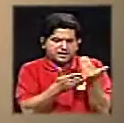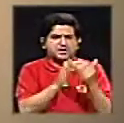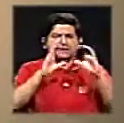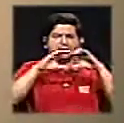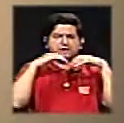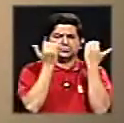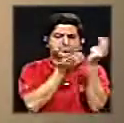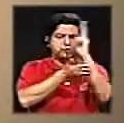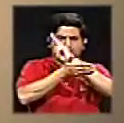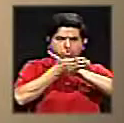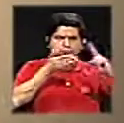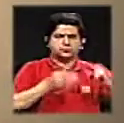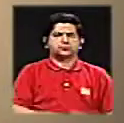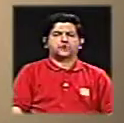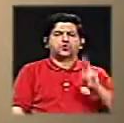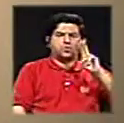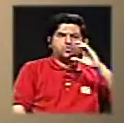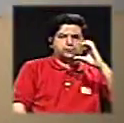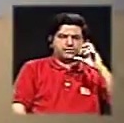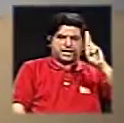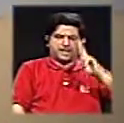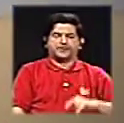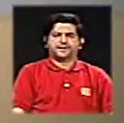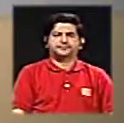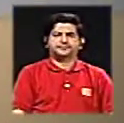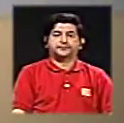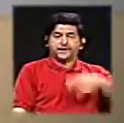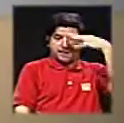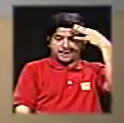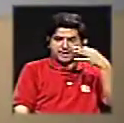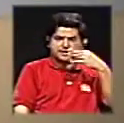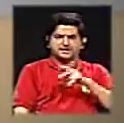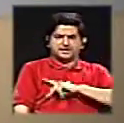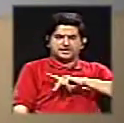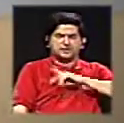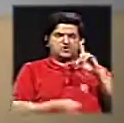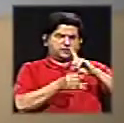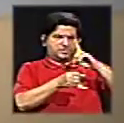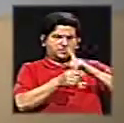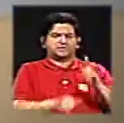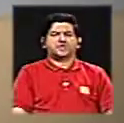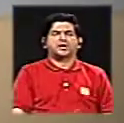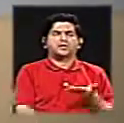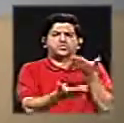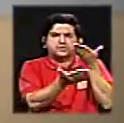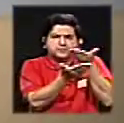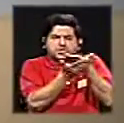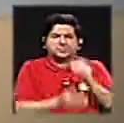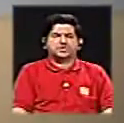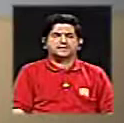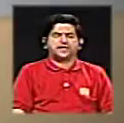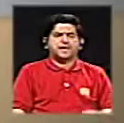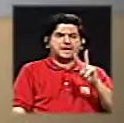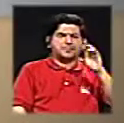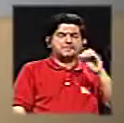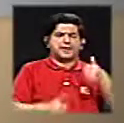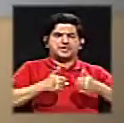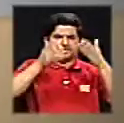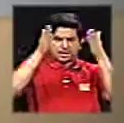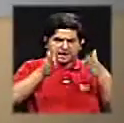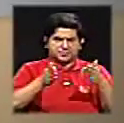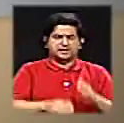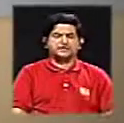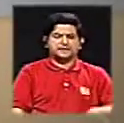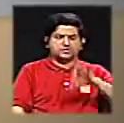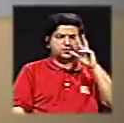Consejo Universitario de la Universidad de Costa Rica. Criterios subjetivos de diputados propondrán al plenario 20 candidatos para